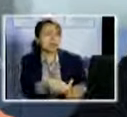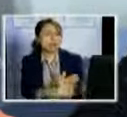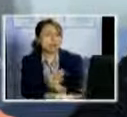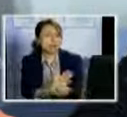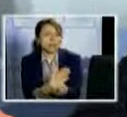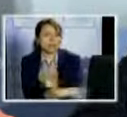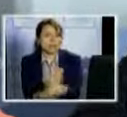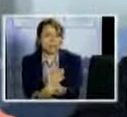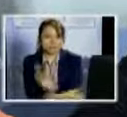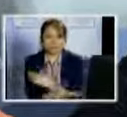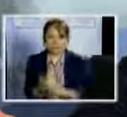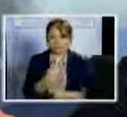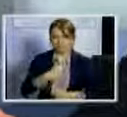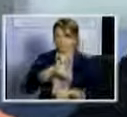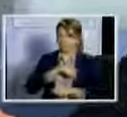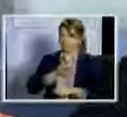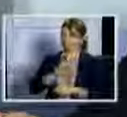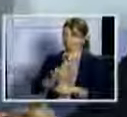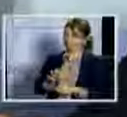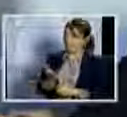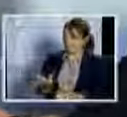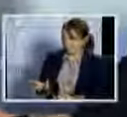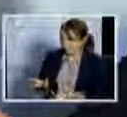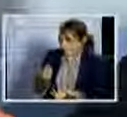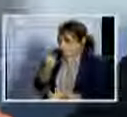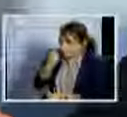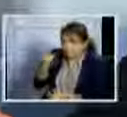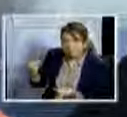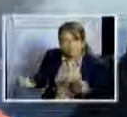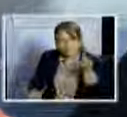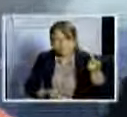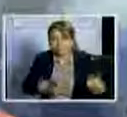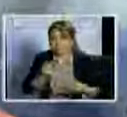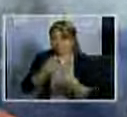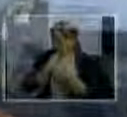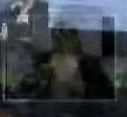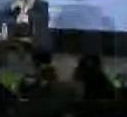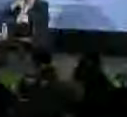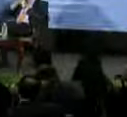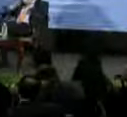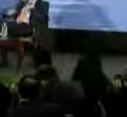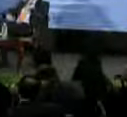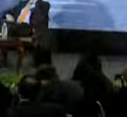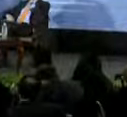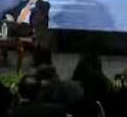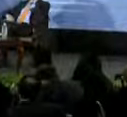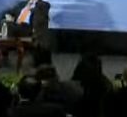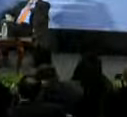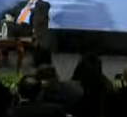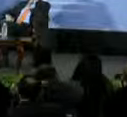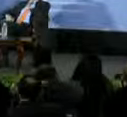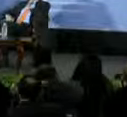en las consultas, pero hacer algo nosotros no podemos hacer absolutamente nada. Embajador. Bueno, aumentar la